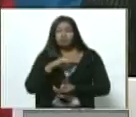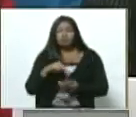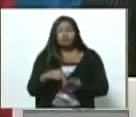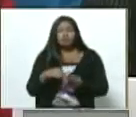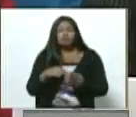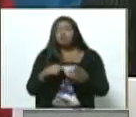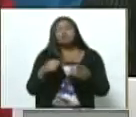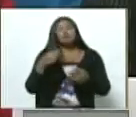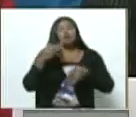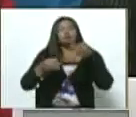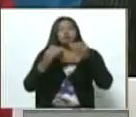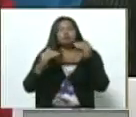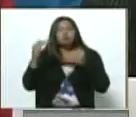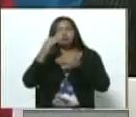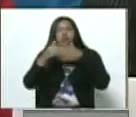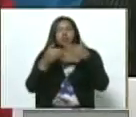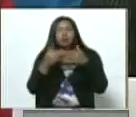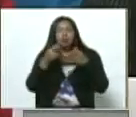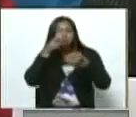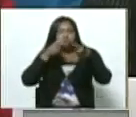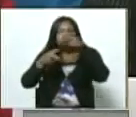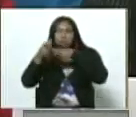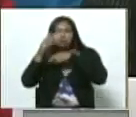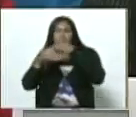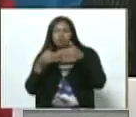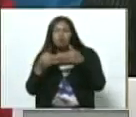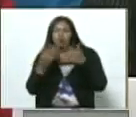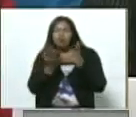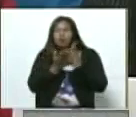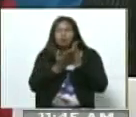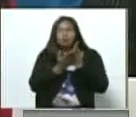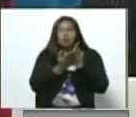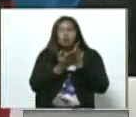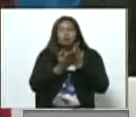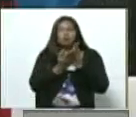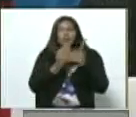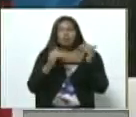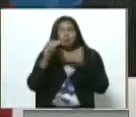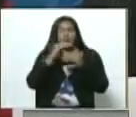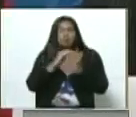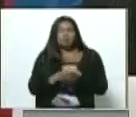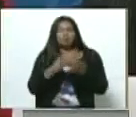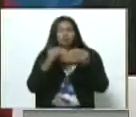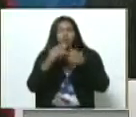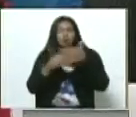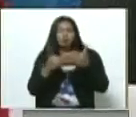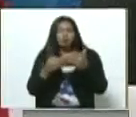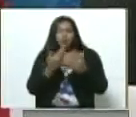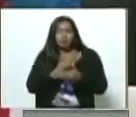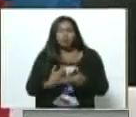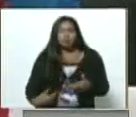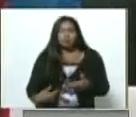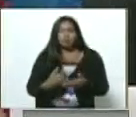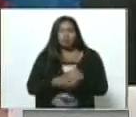Justicia, desde la Inspectoría General de Tribunales y desde la Escuela de la Magistratura. Es todo, señor presidente.